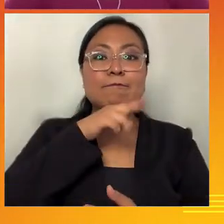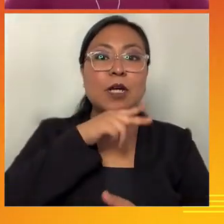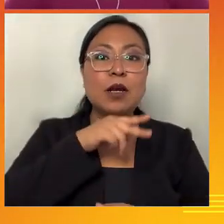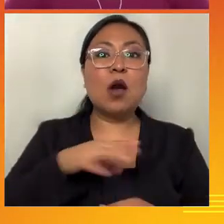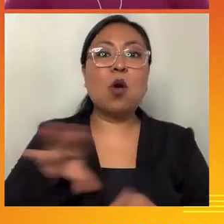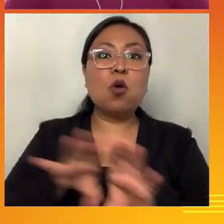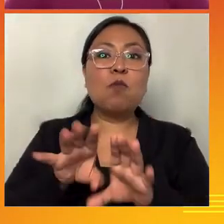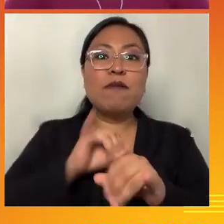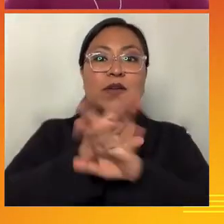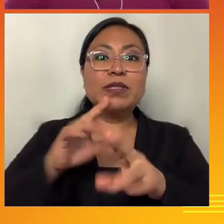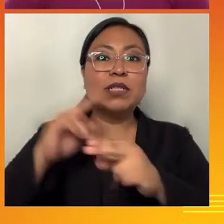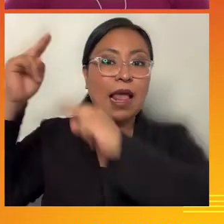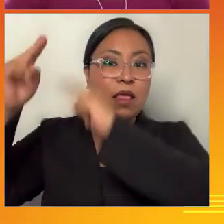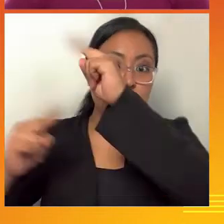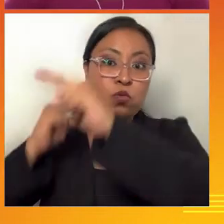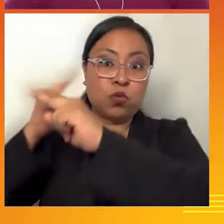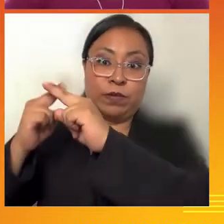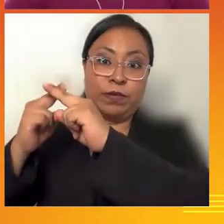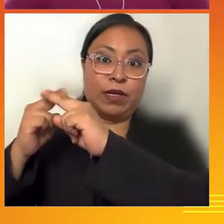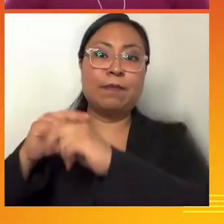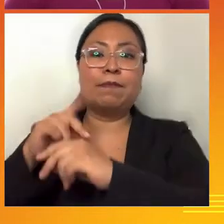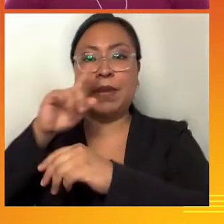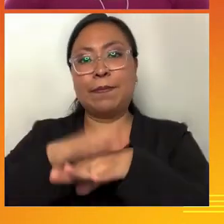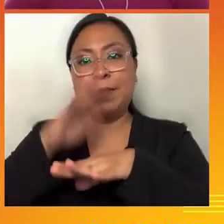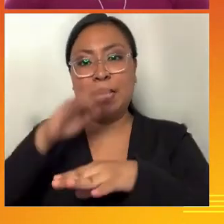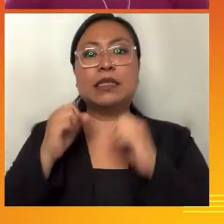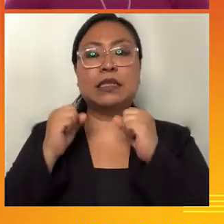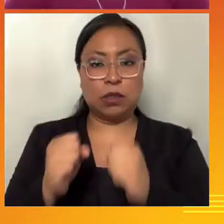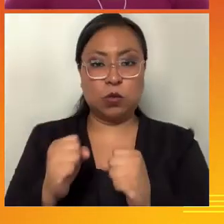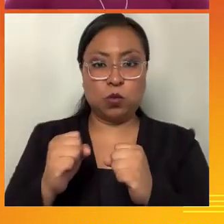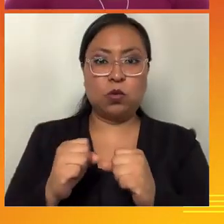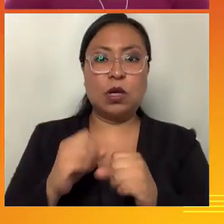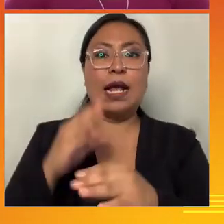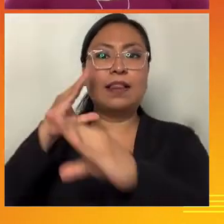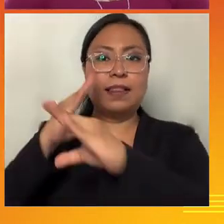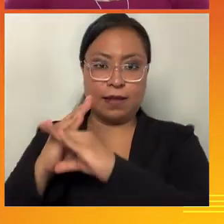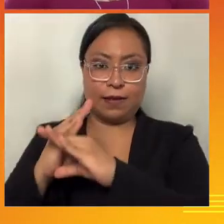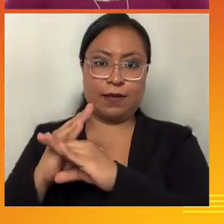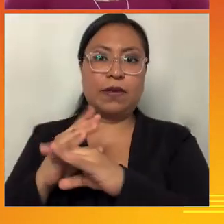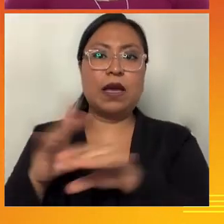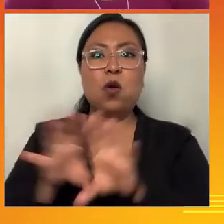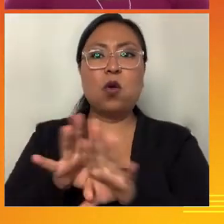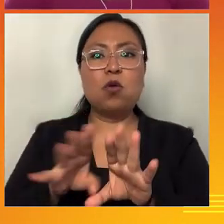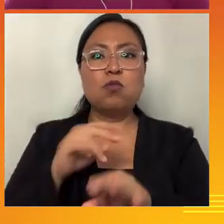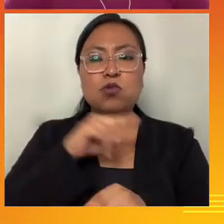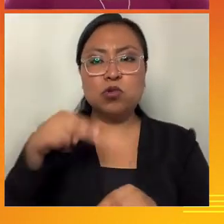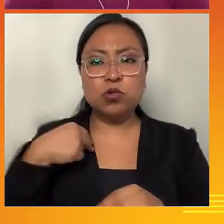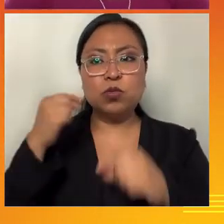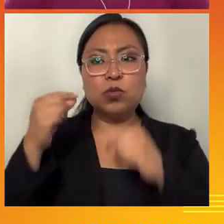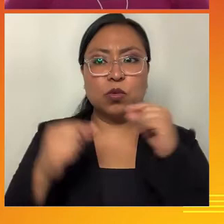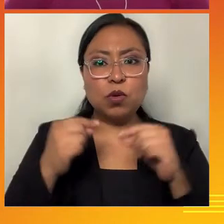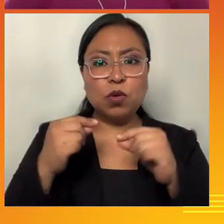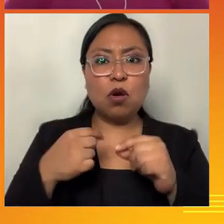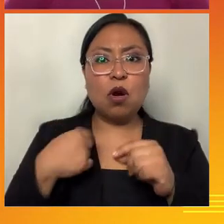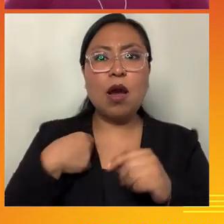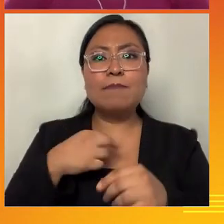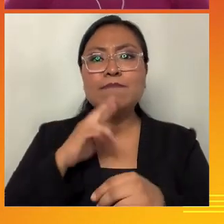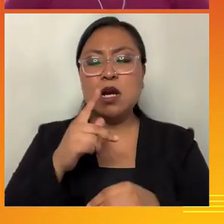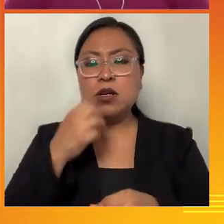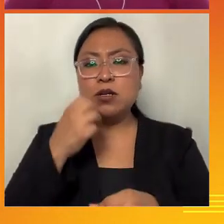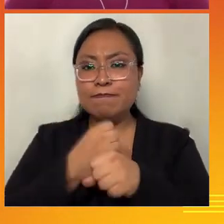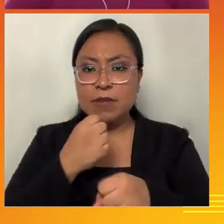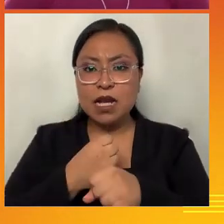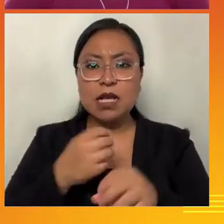nuestra información segura, protegida y de realizar pues algunas prácticas un poquito mejores de